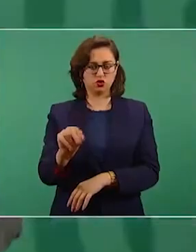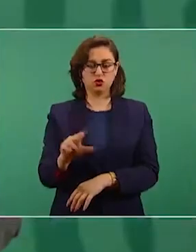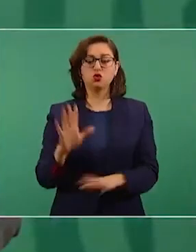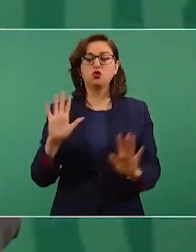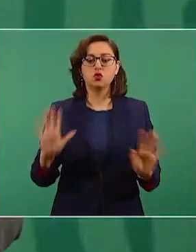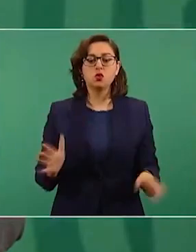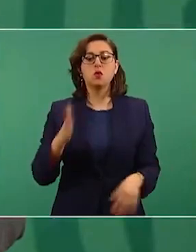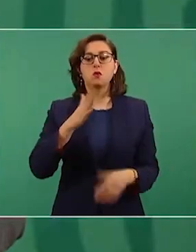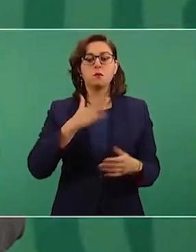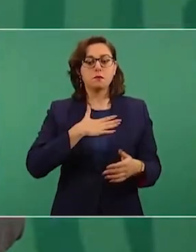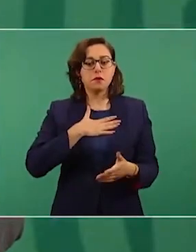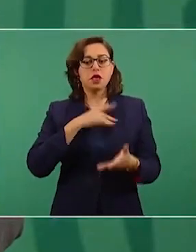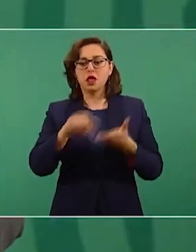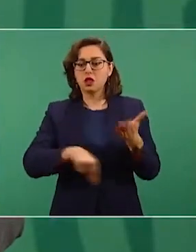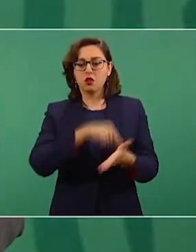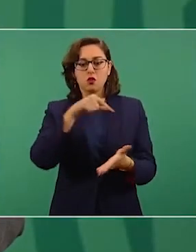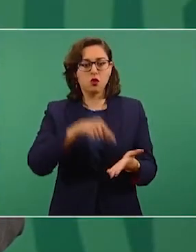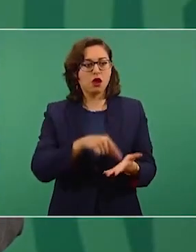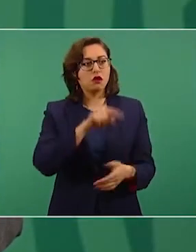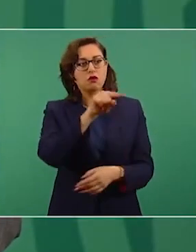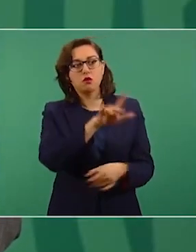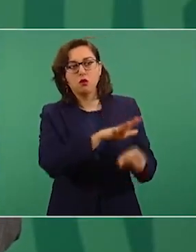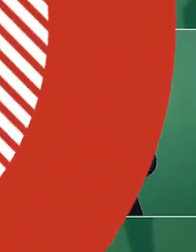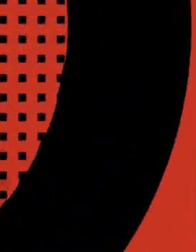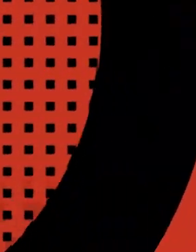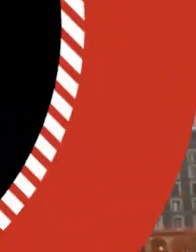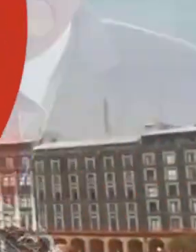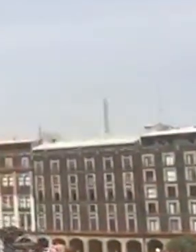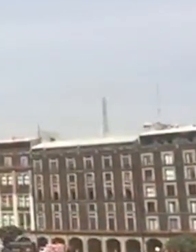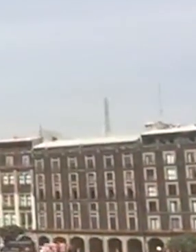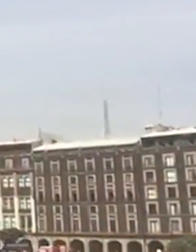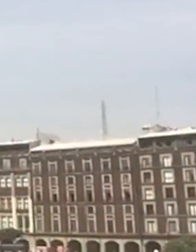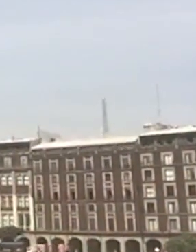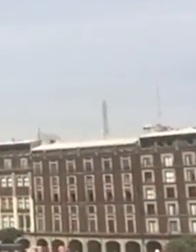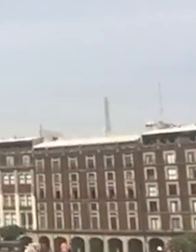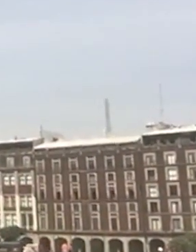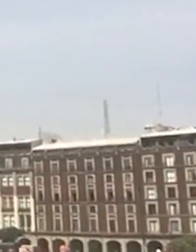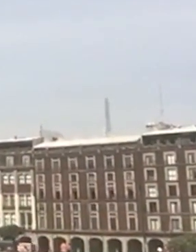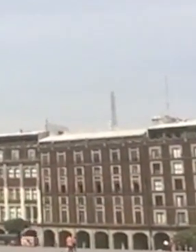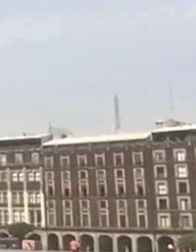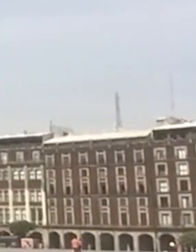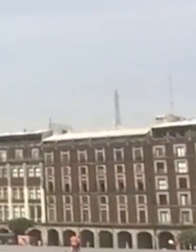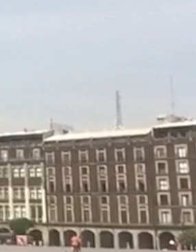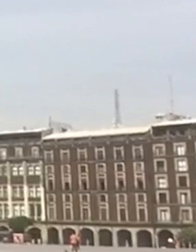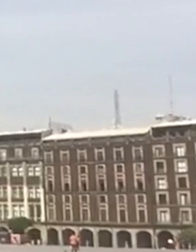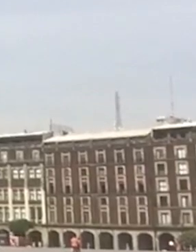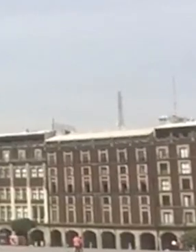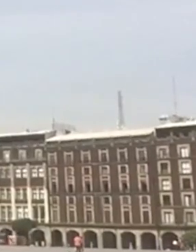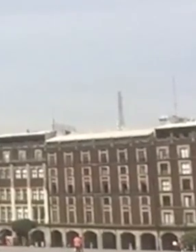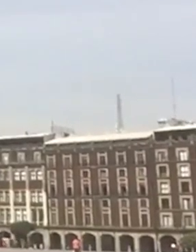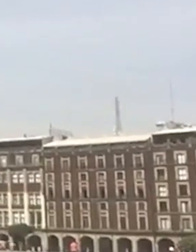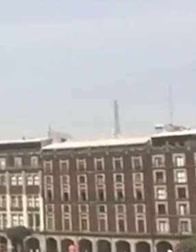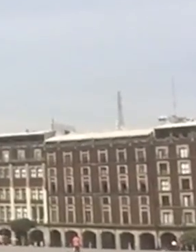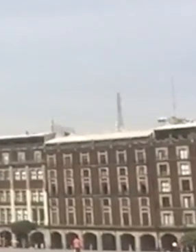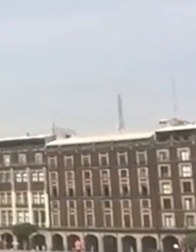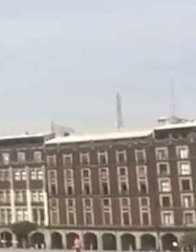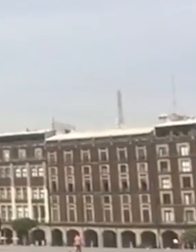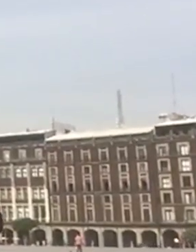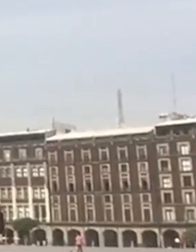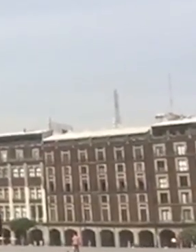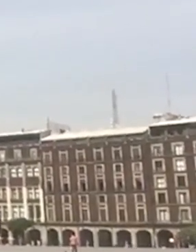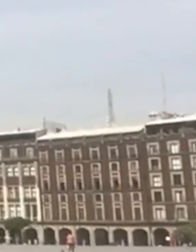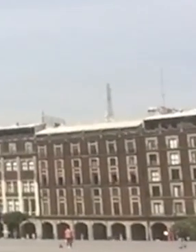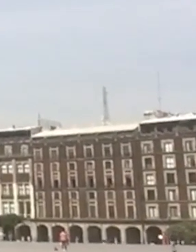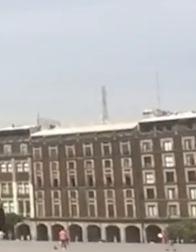a donde me corresponde y me voy a vacunar. En este marco también el presidente de la República hizo enlace hasta el